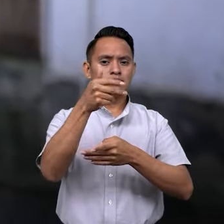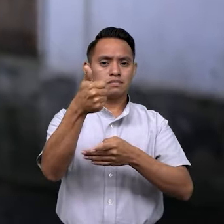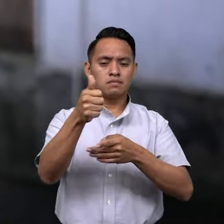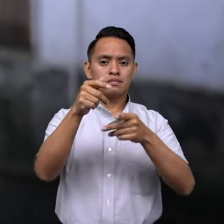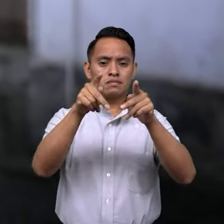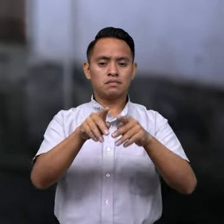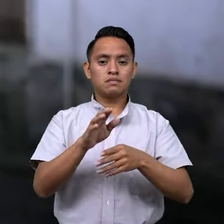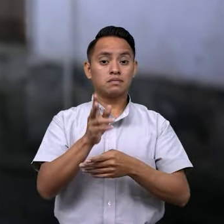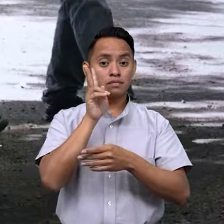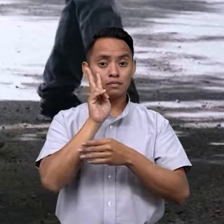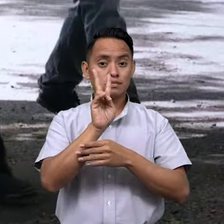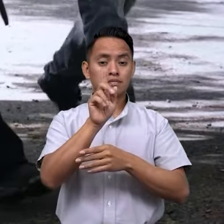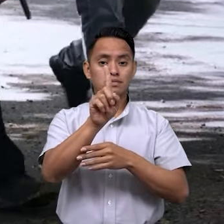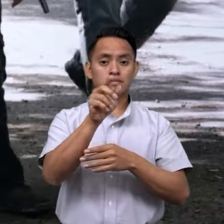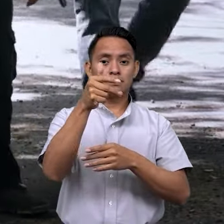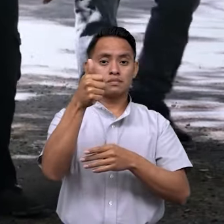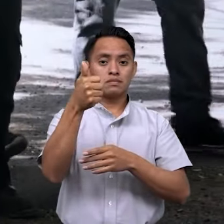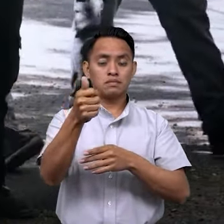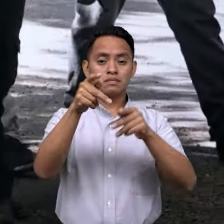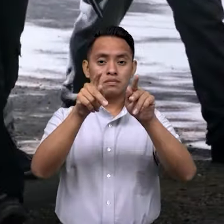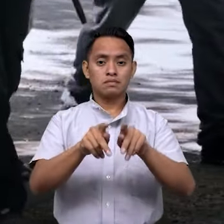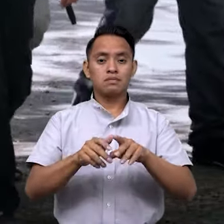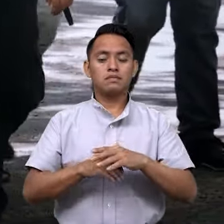se miran 16 personas.